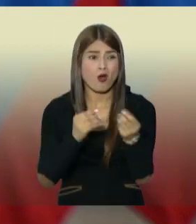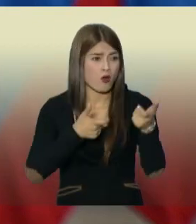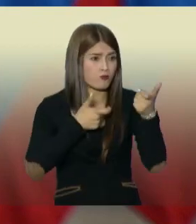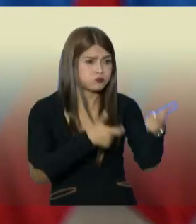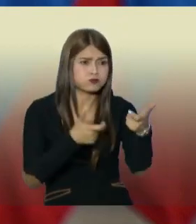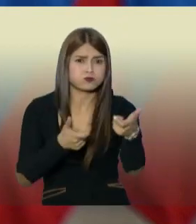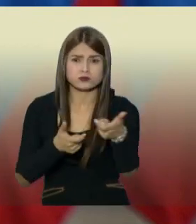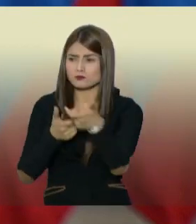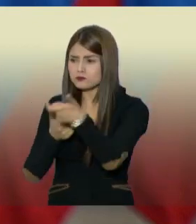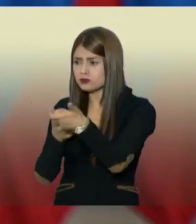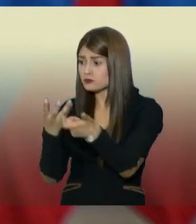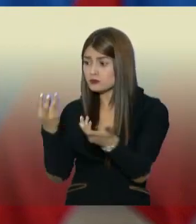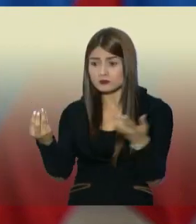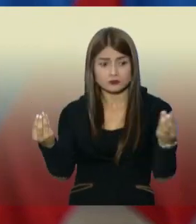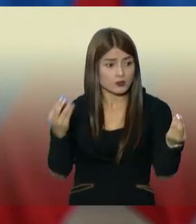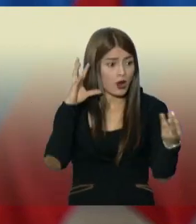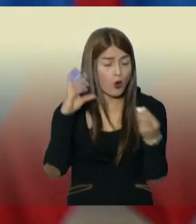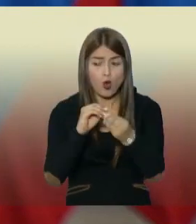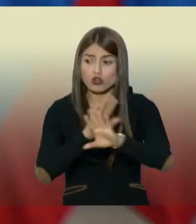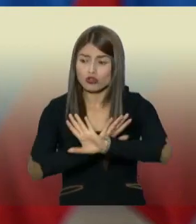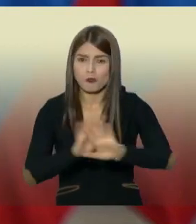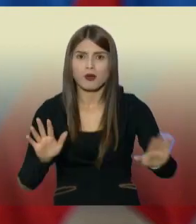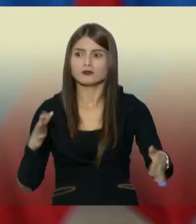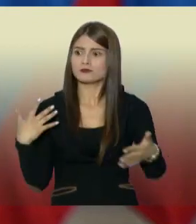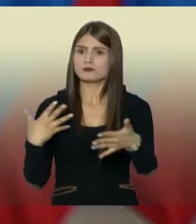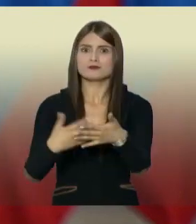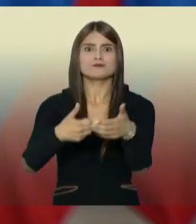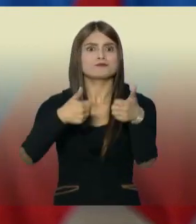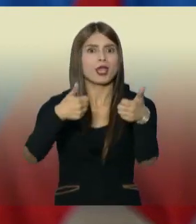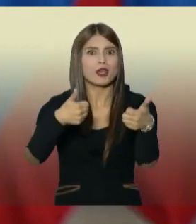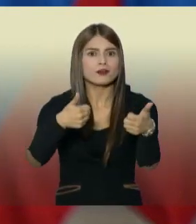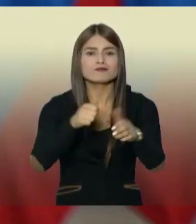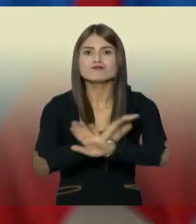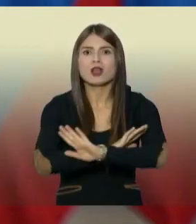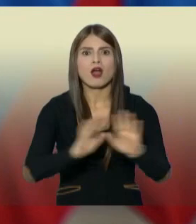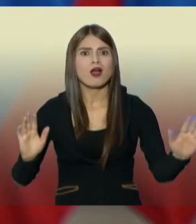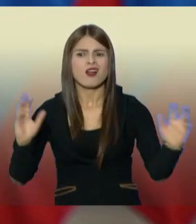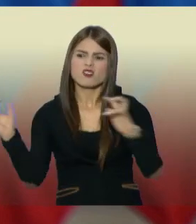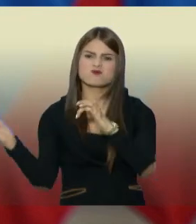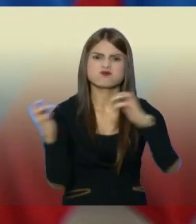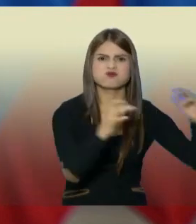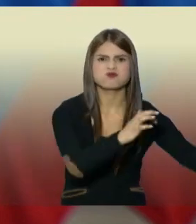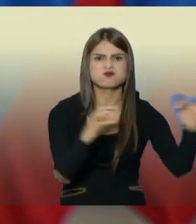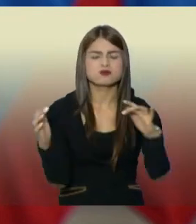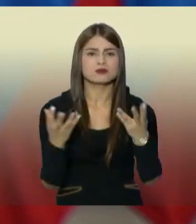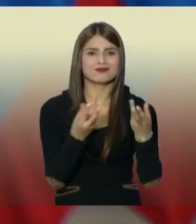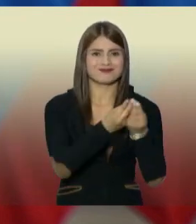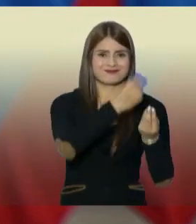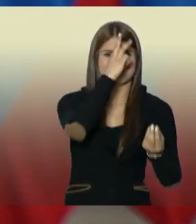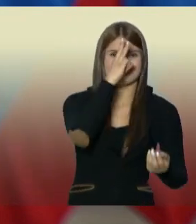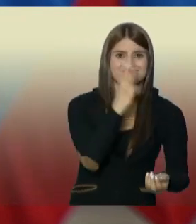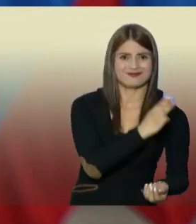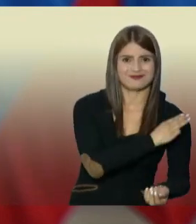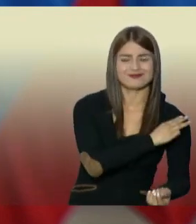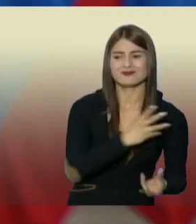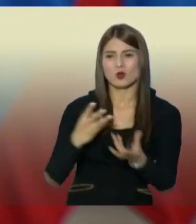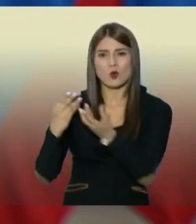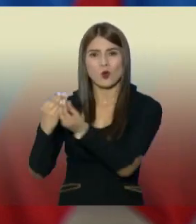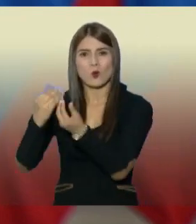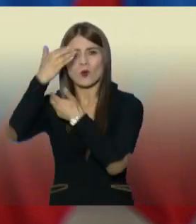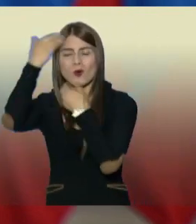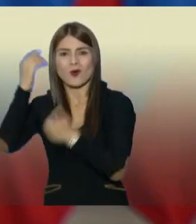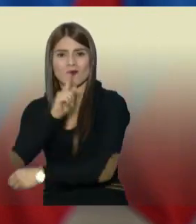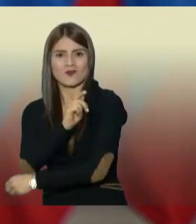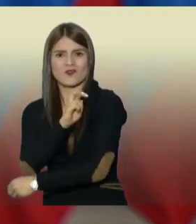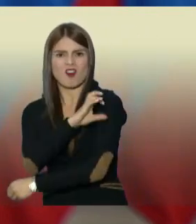funcionado desde su inicio no ha habido un solo enfrentamiento entre nuestras fuerzas e integrantes de las FARC ni